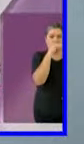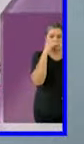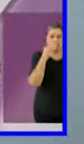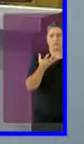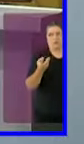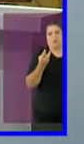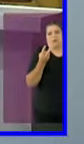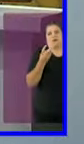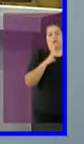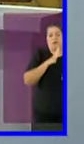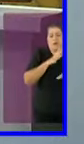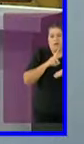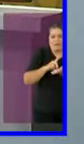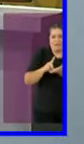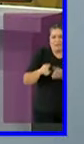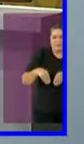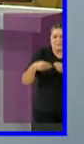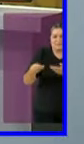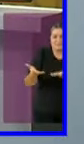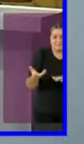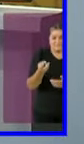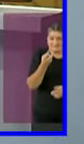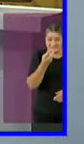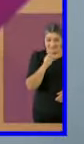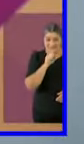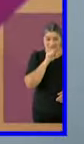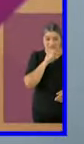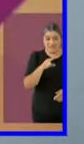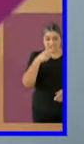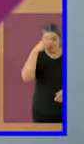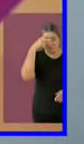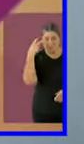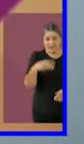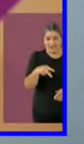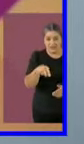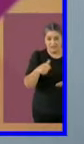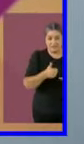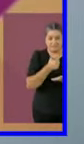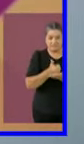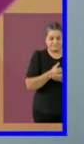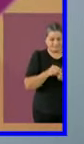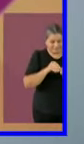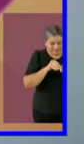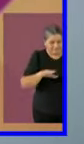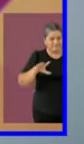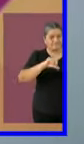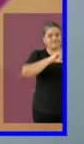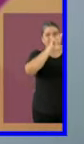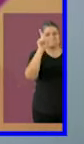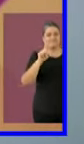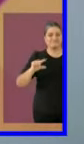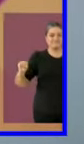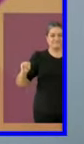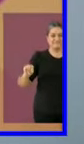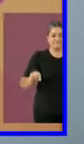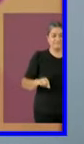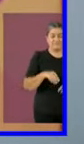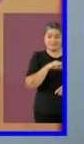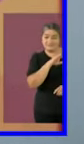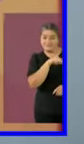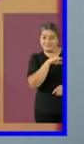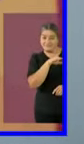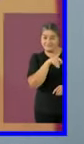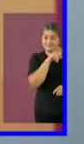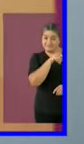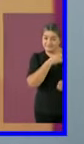entre unas y otras, principalmente entre la candidata de Claudia Sheinbaum y también entre Xóchitl Gálvez, en el que pues hubieron sobre